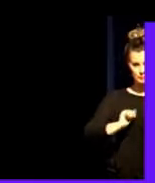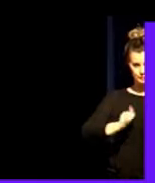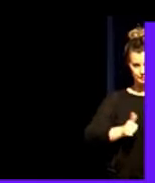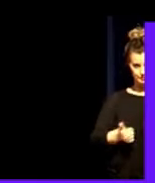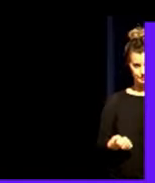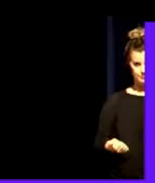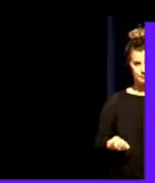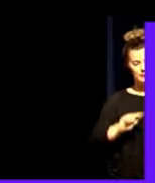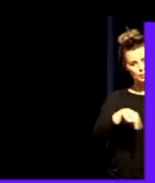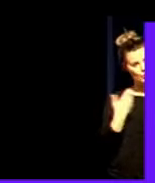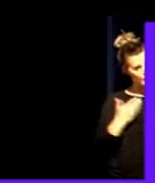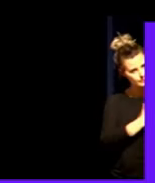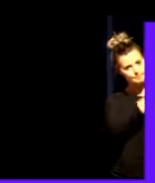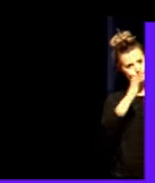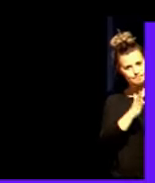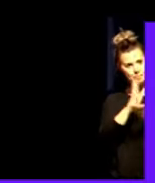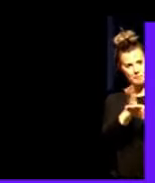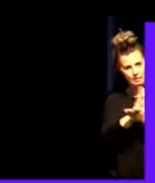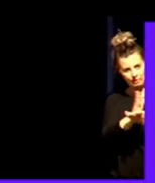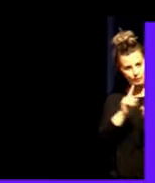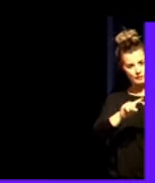paso a la mediación y finalmente